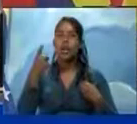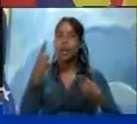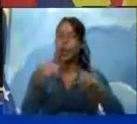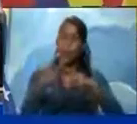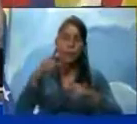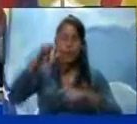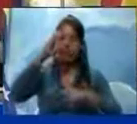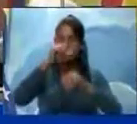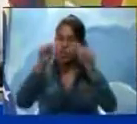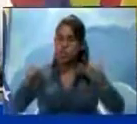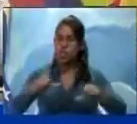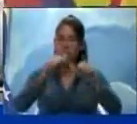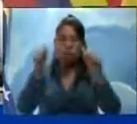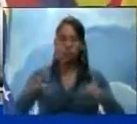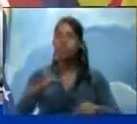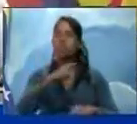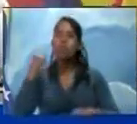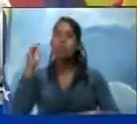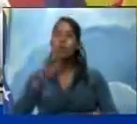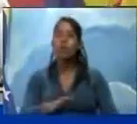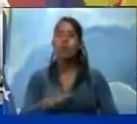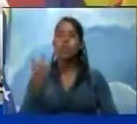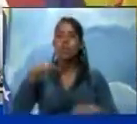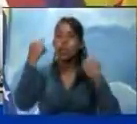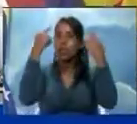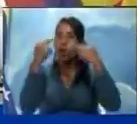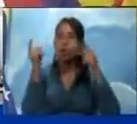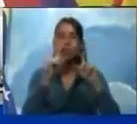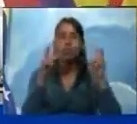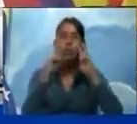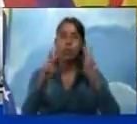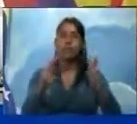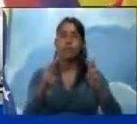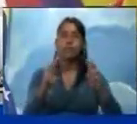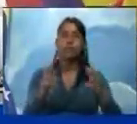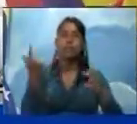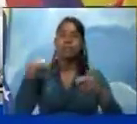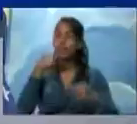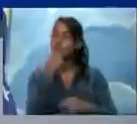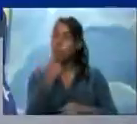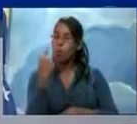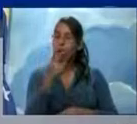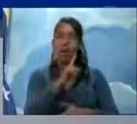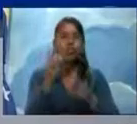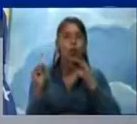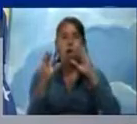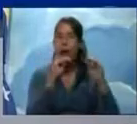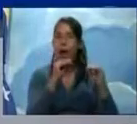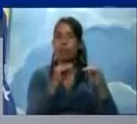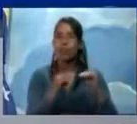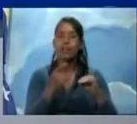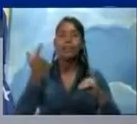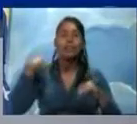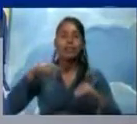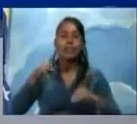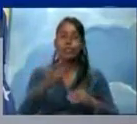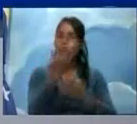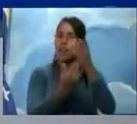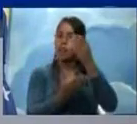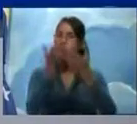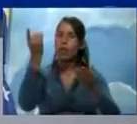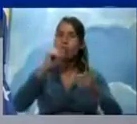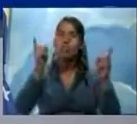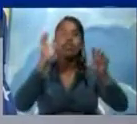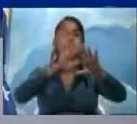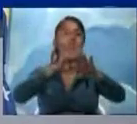demás dioses son muertos. Tienen ojos y no ven. Tienen boca y no hablan. Tienen manos